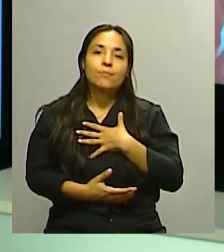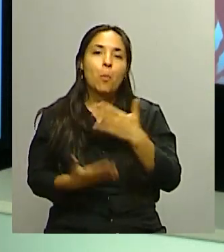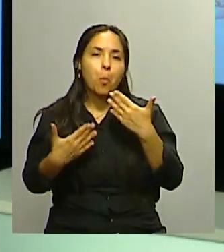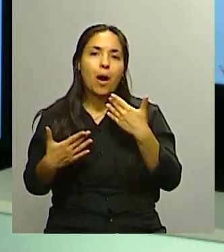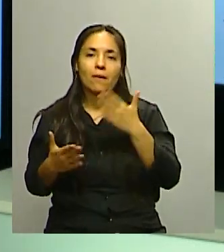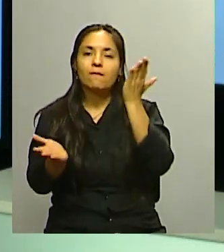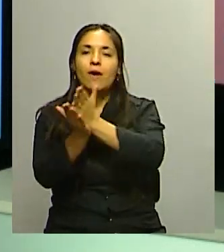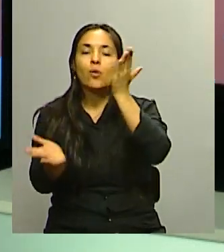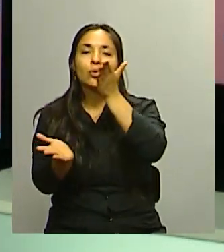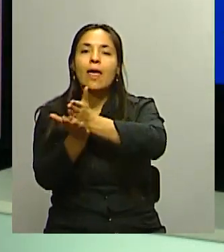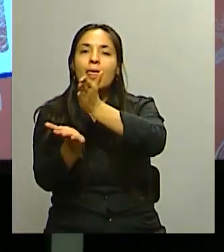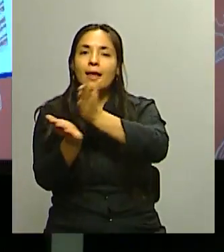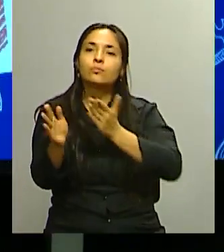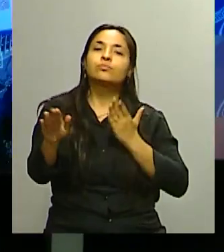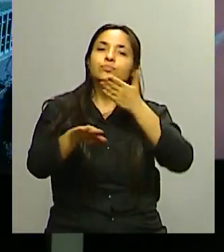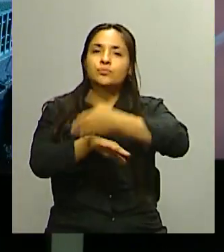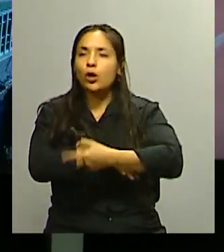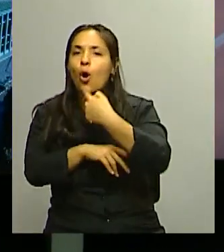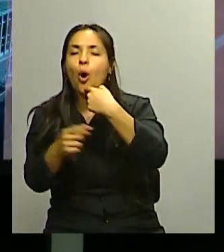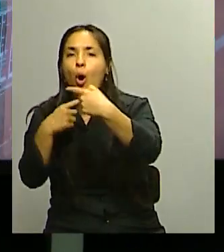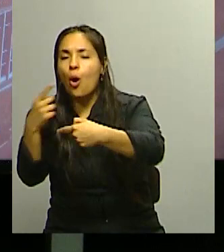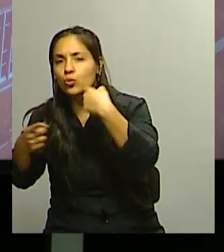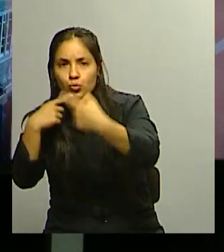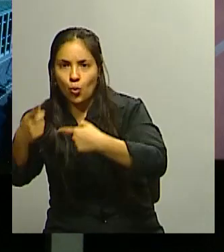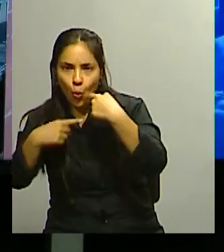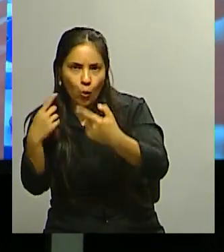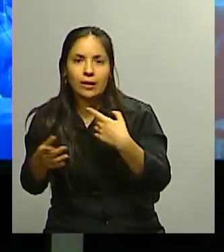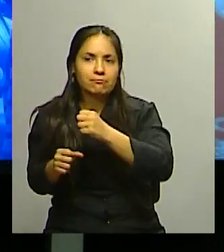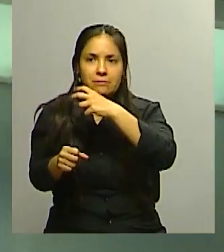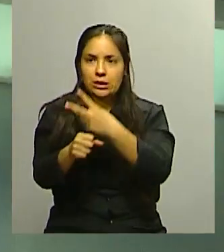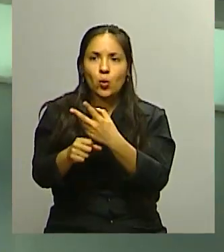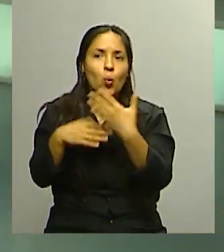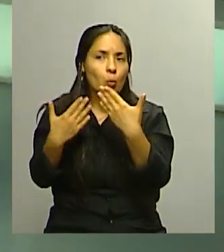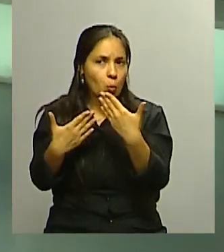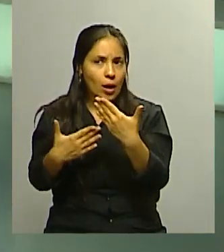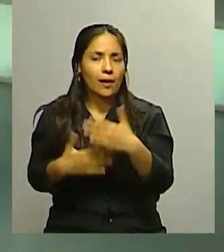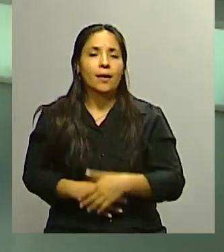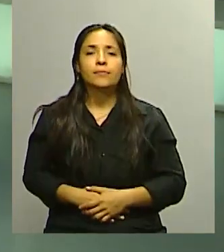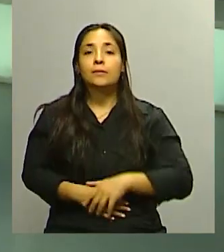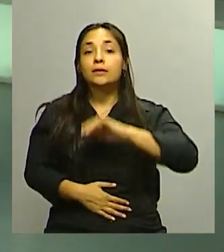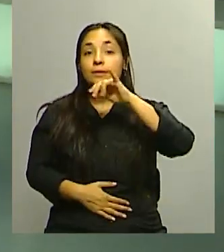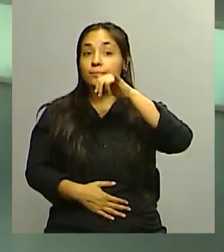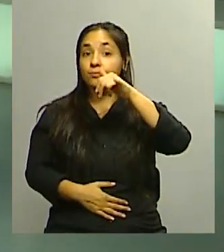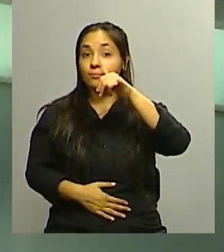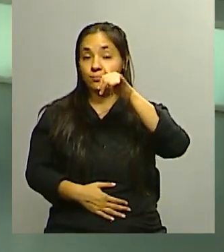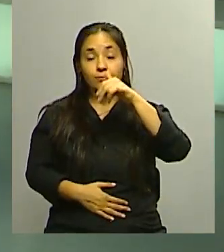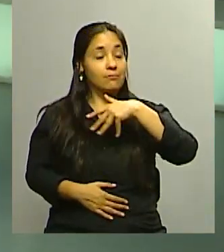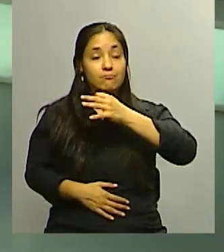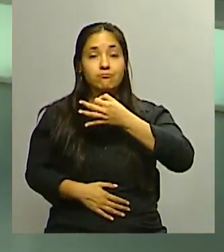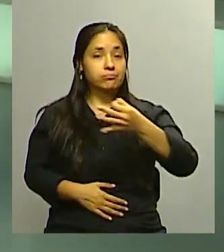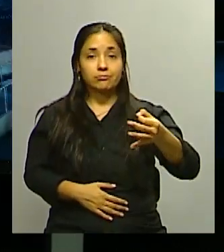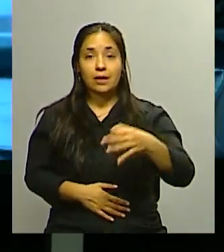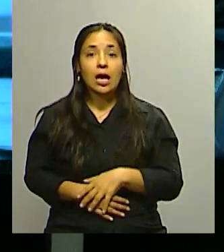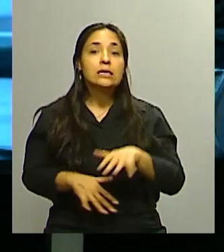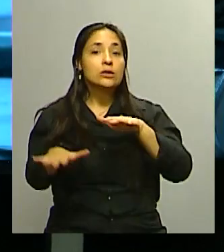estos consultorios y recibir esa respuesta que tal vez nos llega de ese abogado que ya han contratado, ¿no? Exactamente, se pueden dar las dos